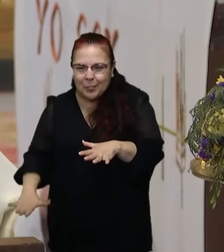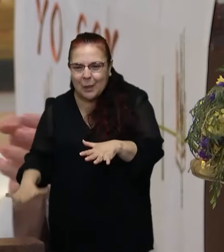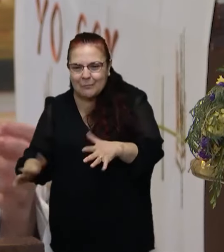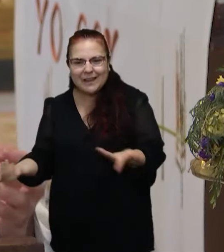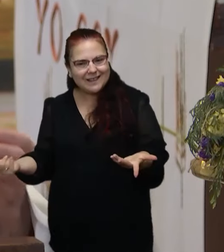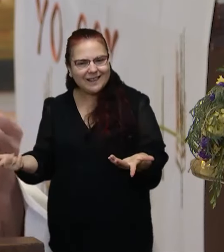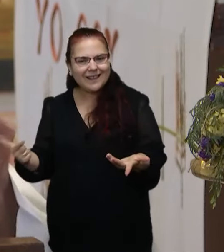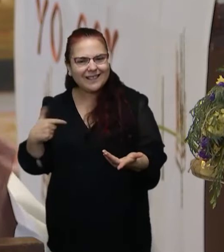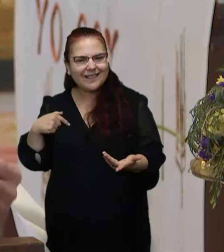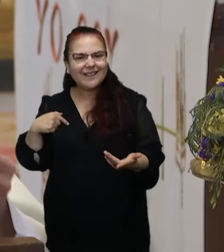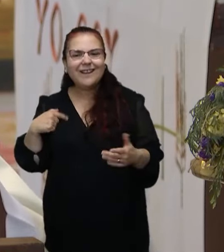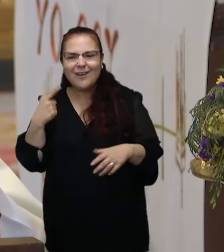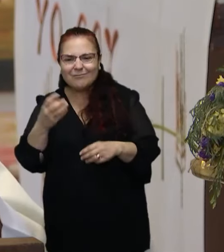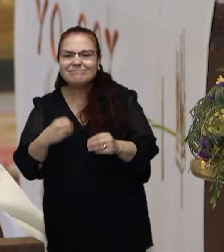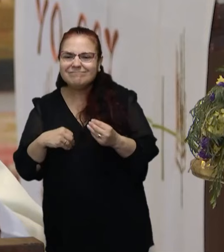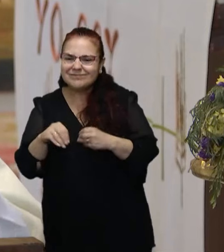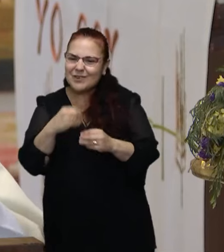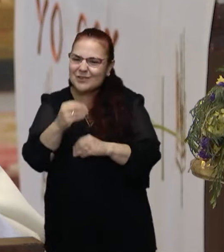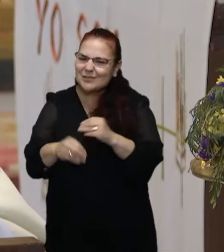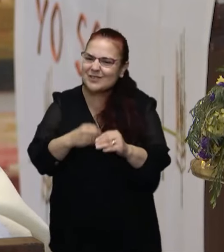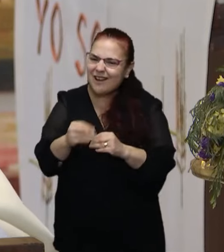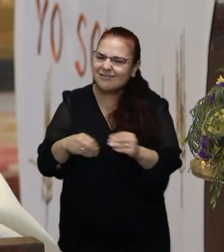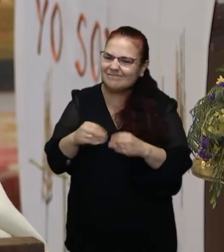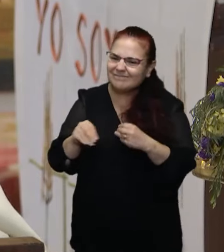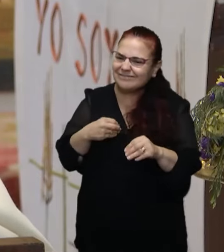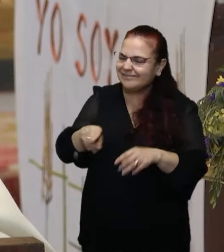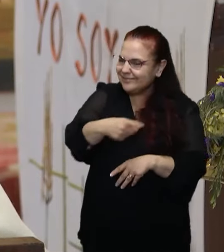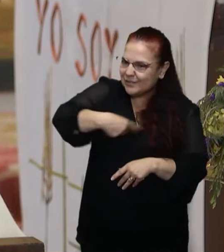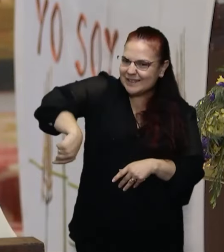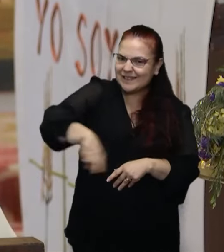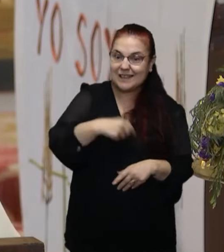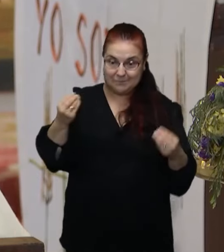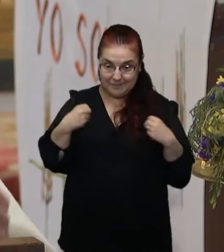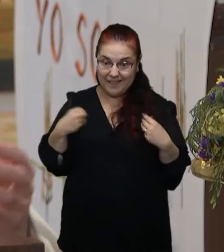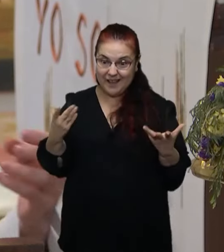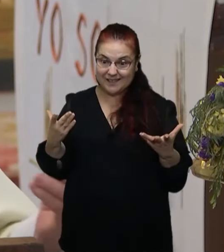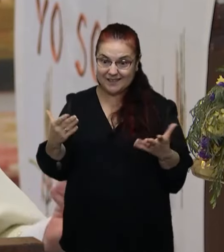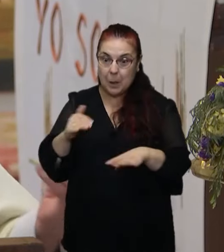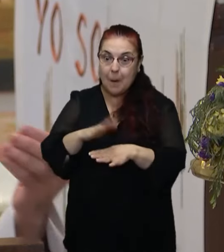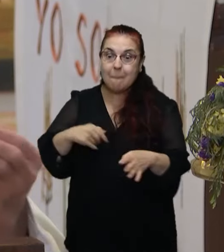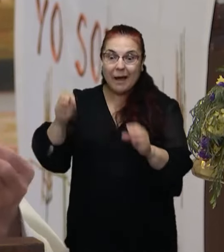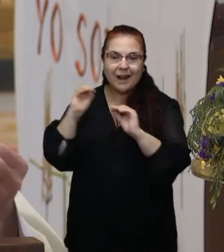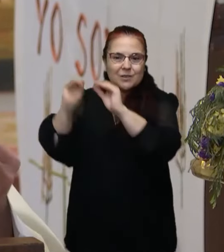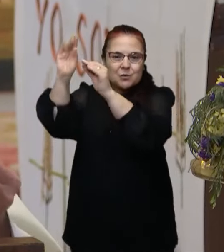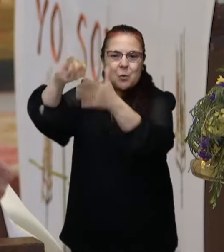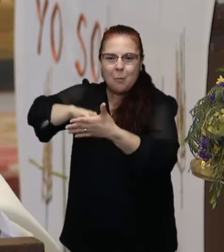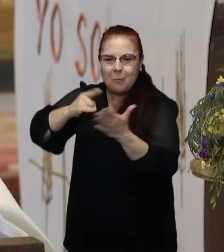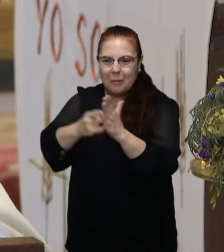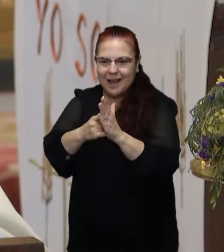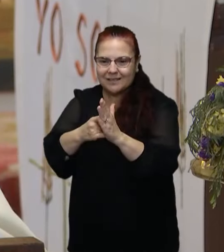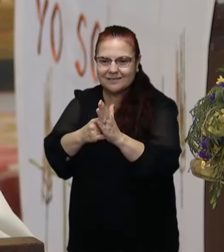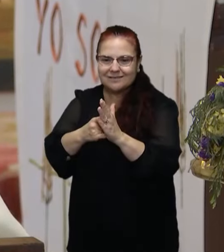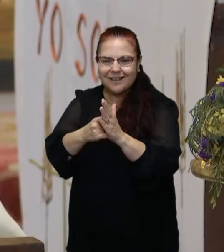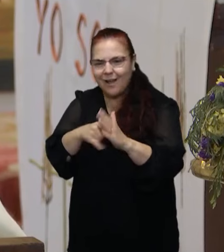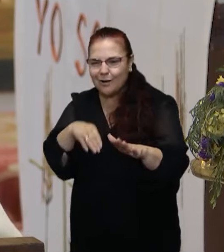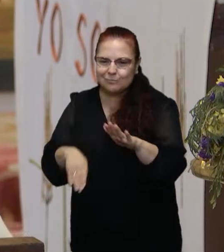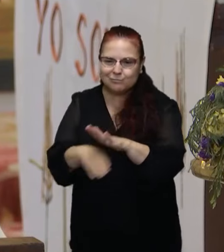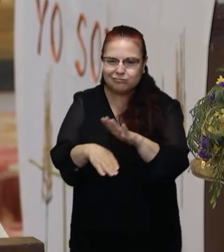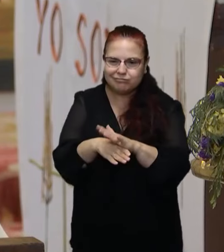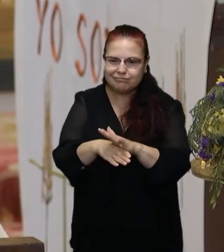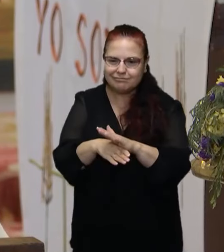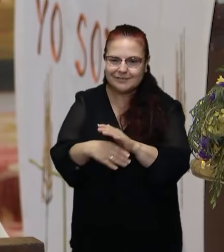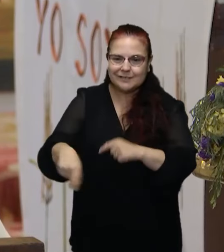hacer uso de nosotros, hacer uso de nuestras vidas para sacar adelante sus planes, esa pequeñez que le permite